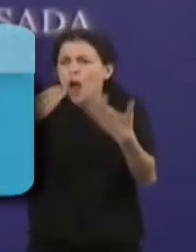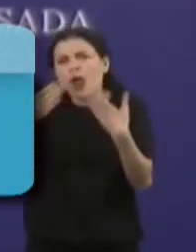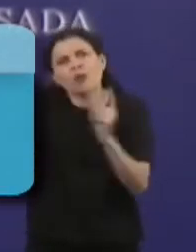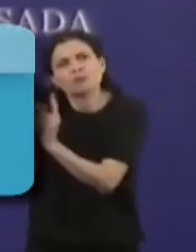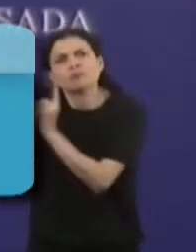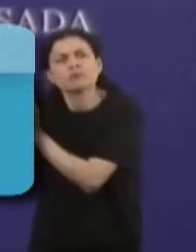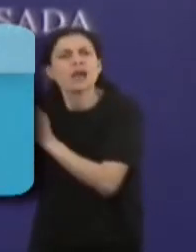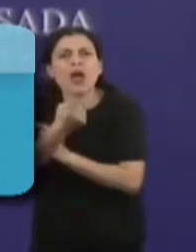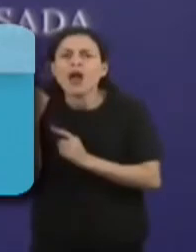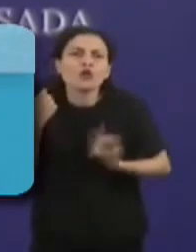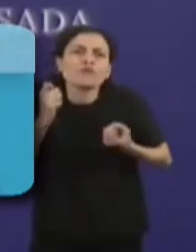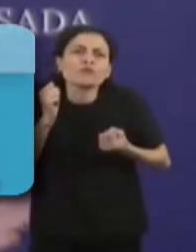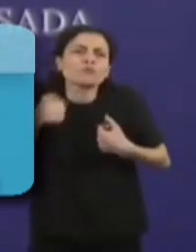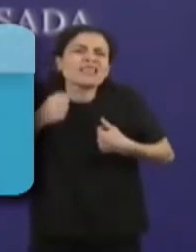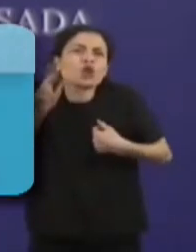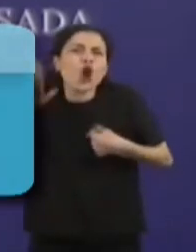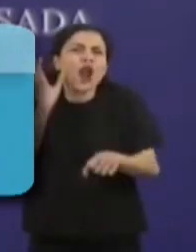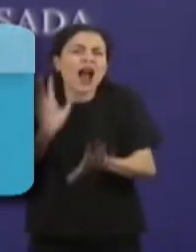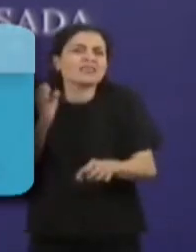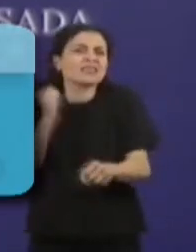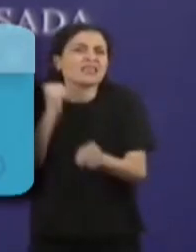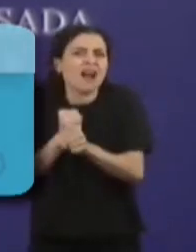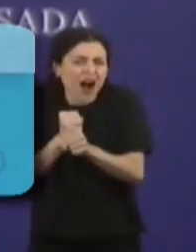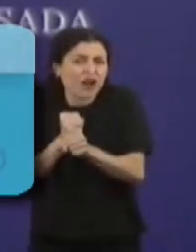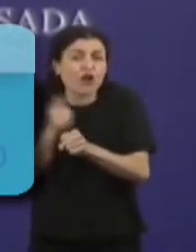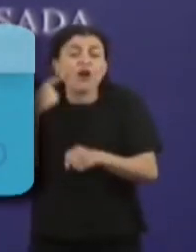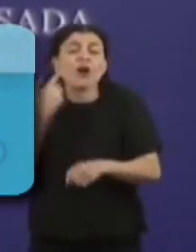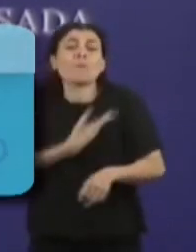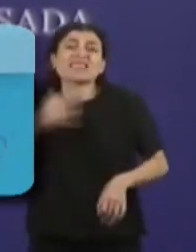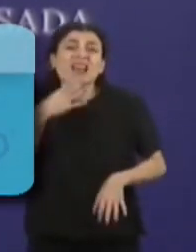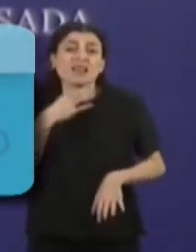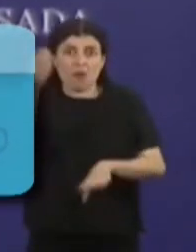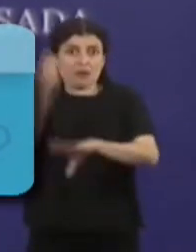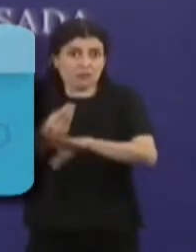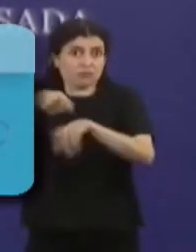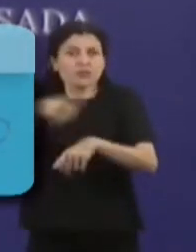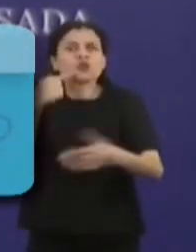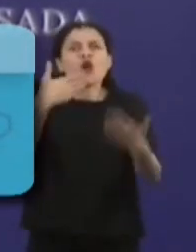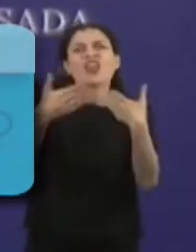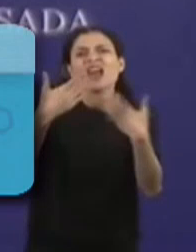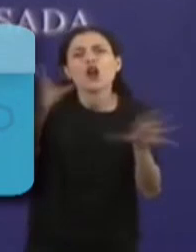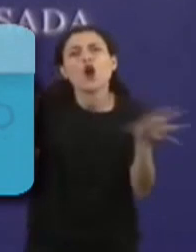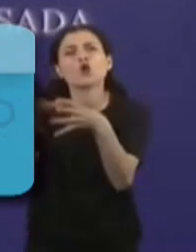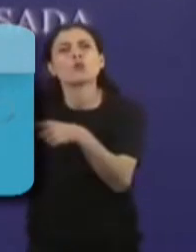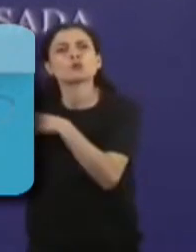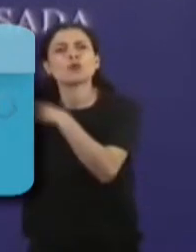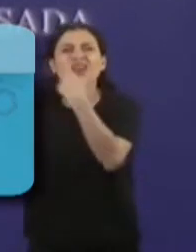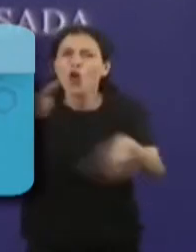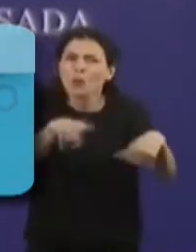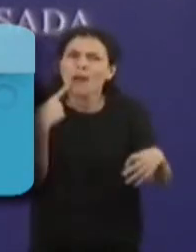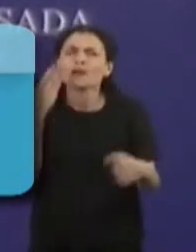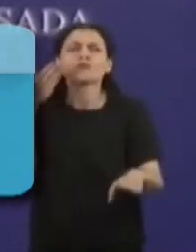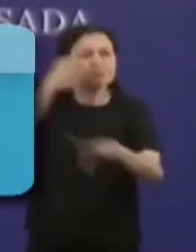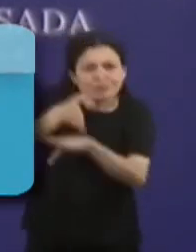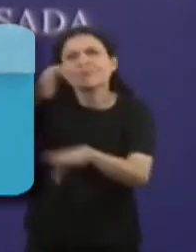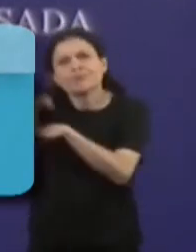función y para la que el presidente me designó como ministro de Interior, dialogar con los distintos sectores políticos para encontrar un